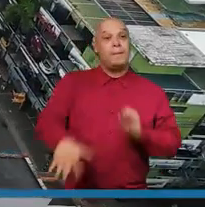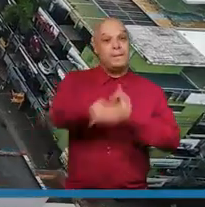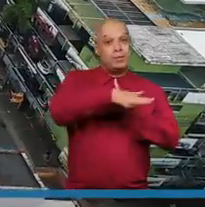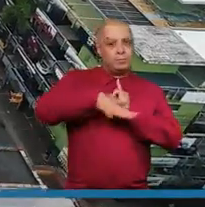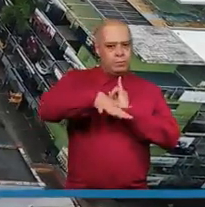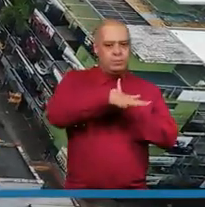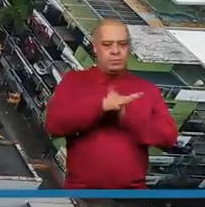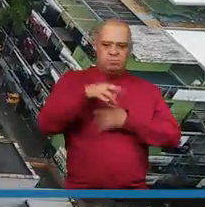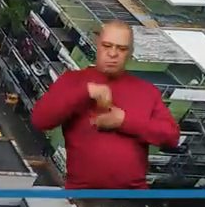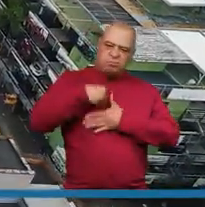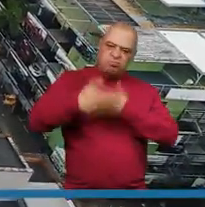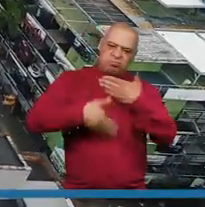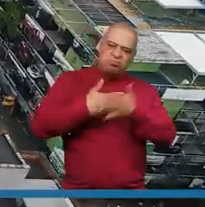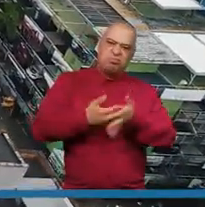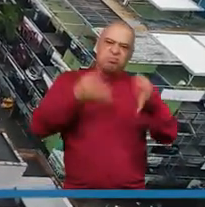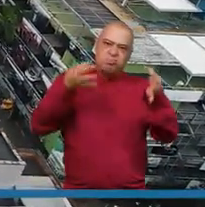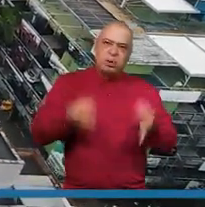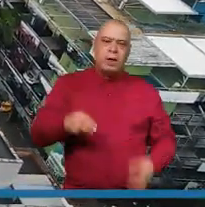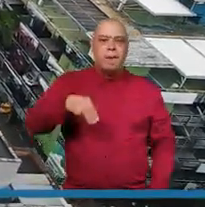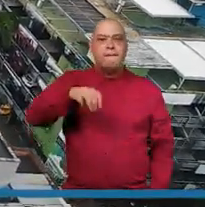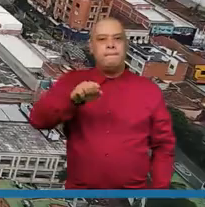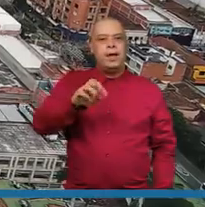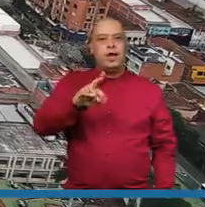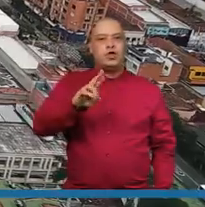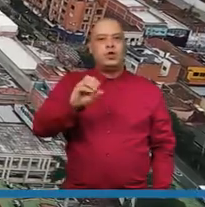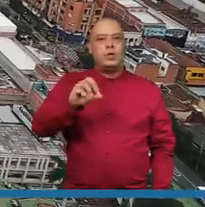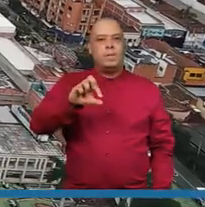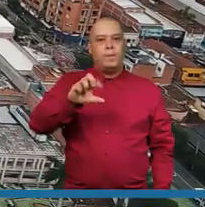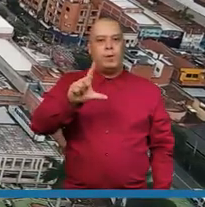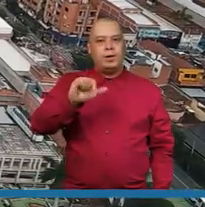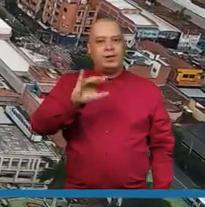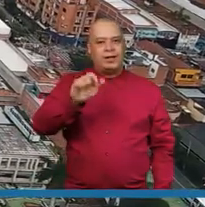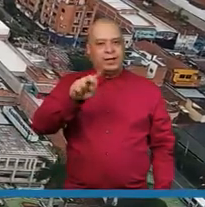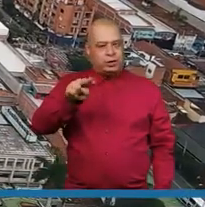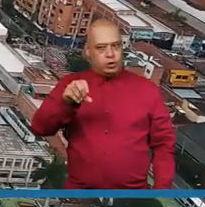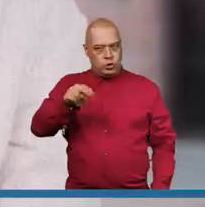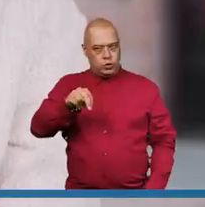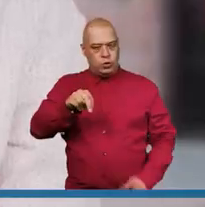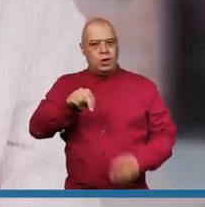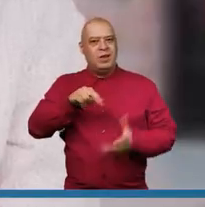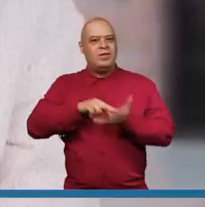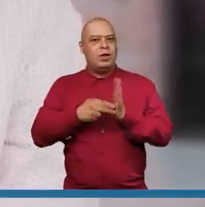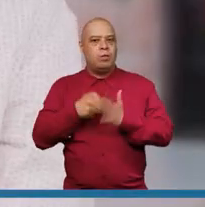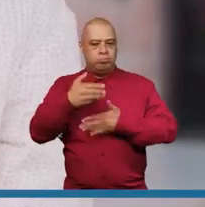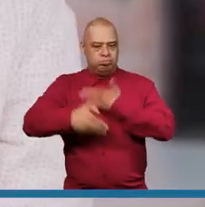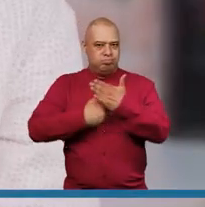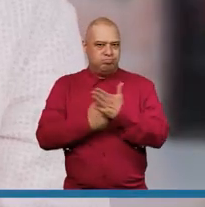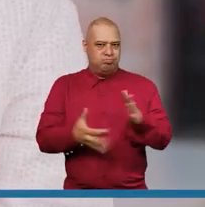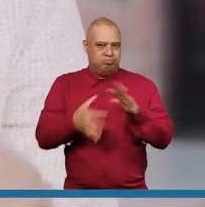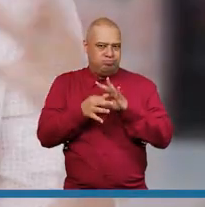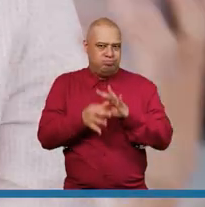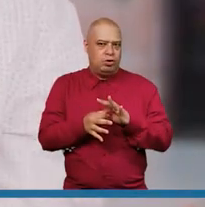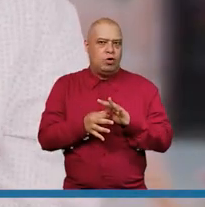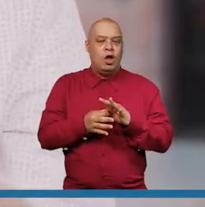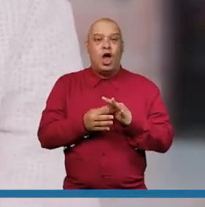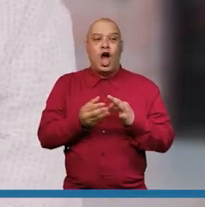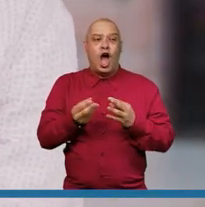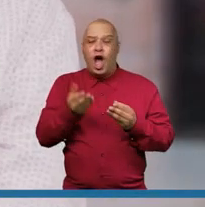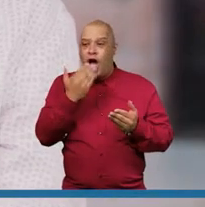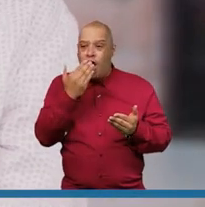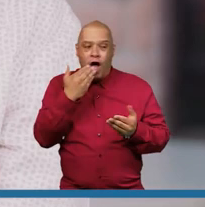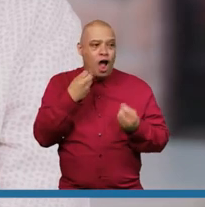El proceso de metropolización empieza a ser dado por la importancia que empieza a adquirir Medellín como centro ya no solo de